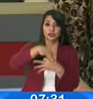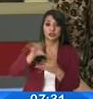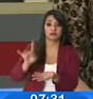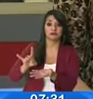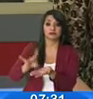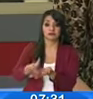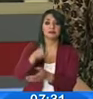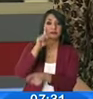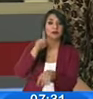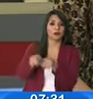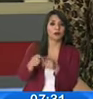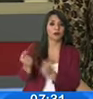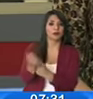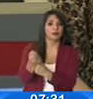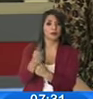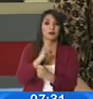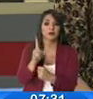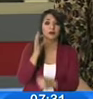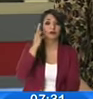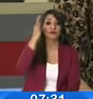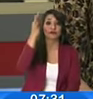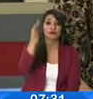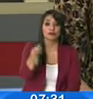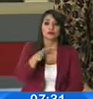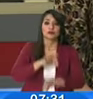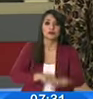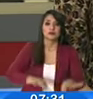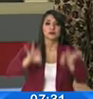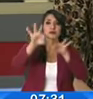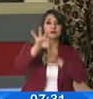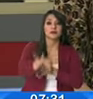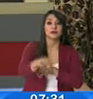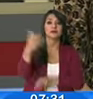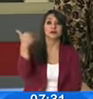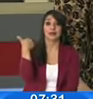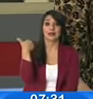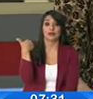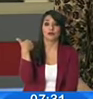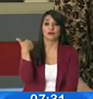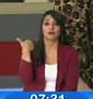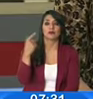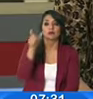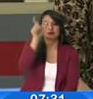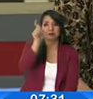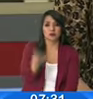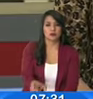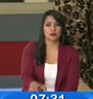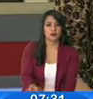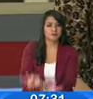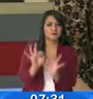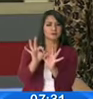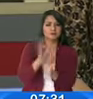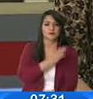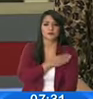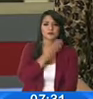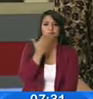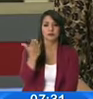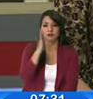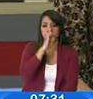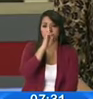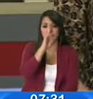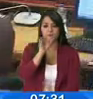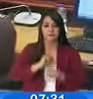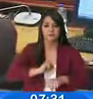Electoral. Afirman que es necesario que en el futuro quienes reemplacen en estos cargos a los cesados sean personajes con alta credibilidad y